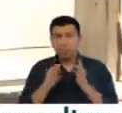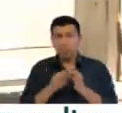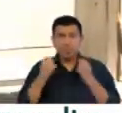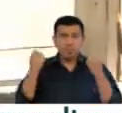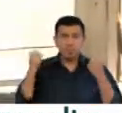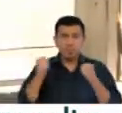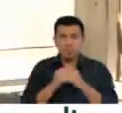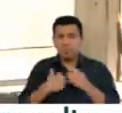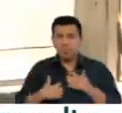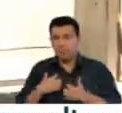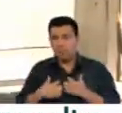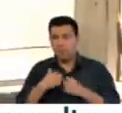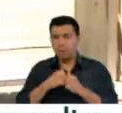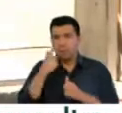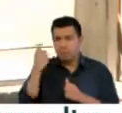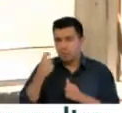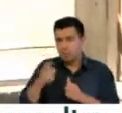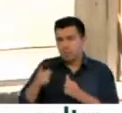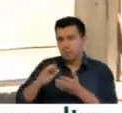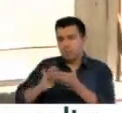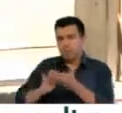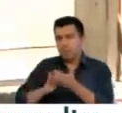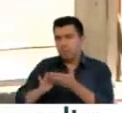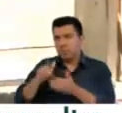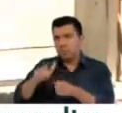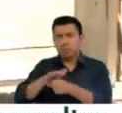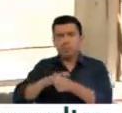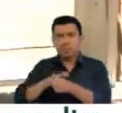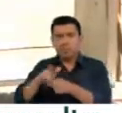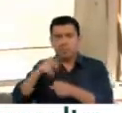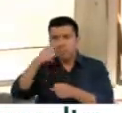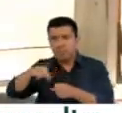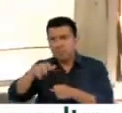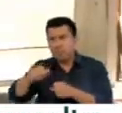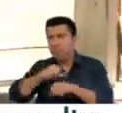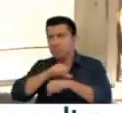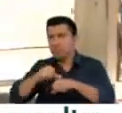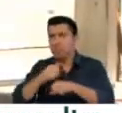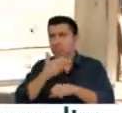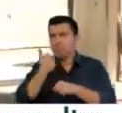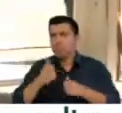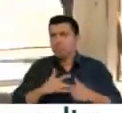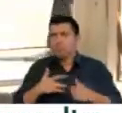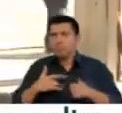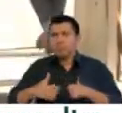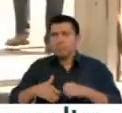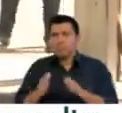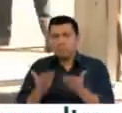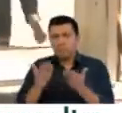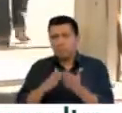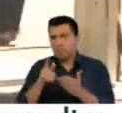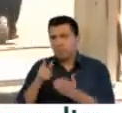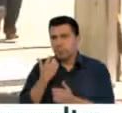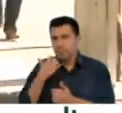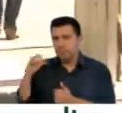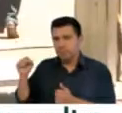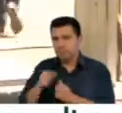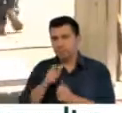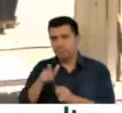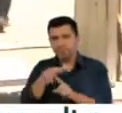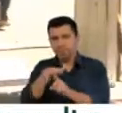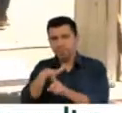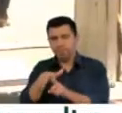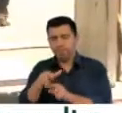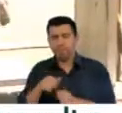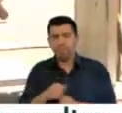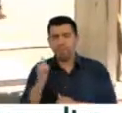angustiosamente que se le pueda dar solución a su caso para que la situación de salud de esta joven ocañera no siga viéndose afectada. Con la cámara de